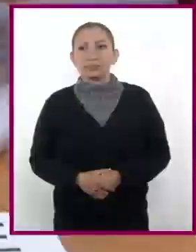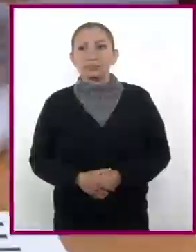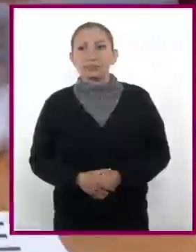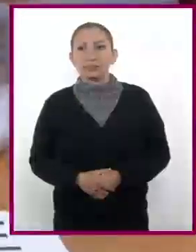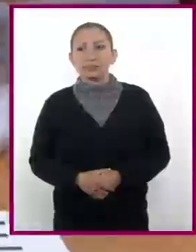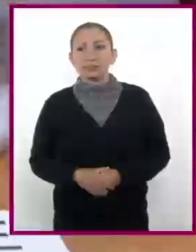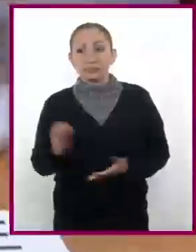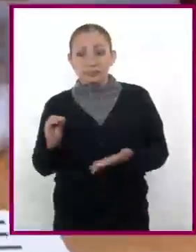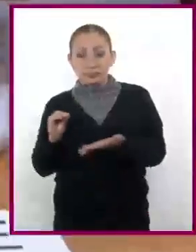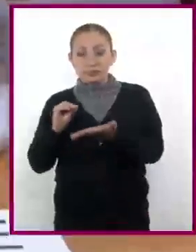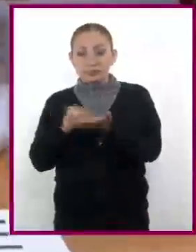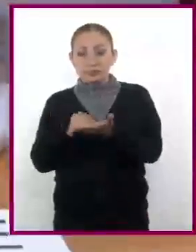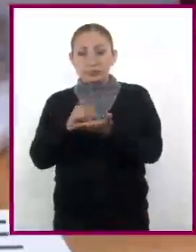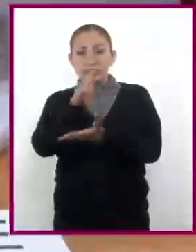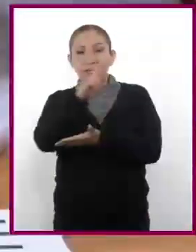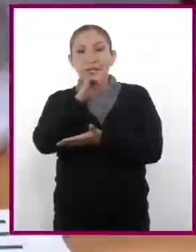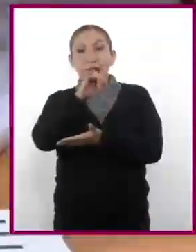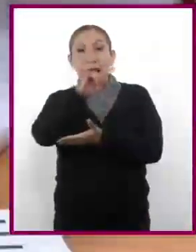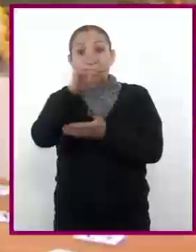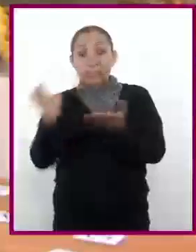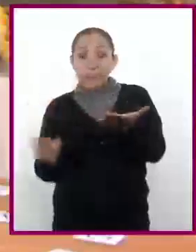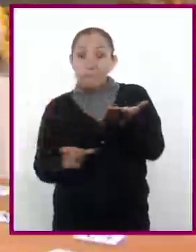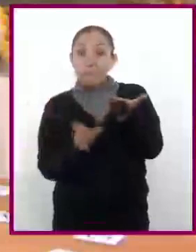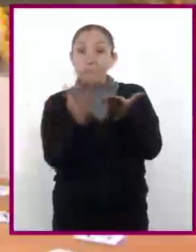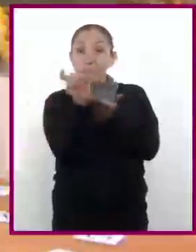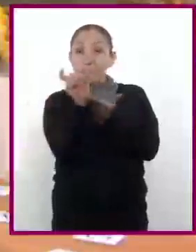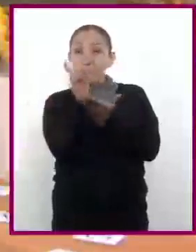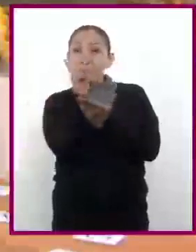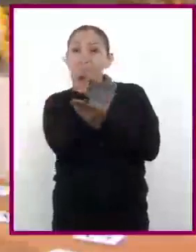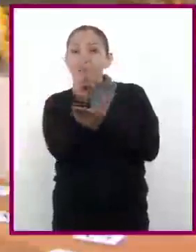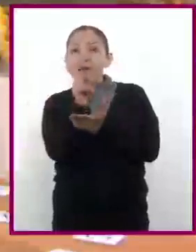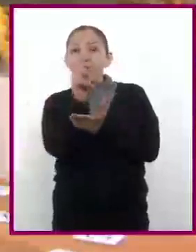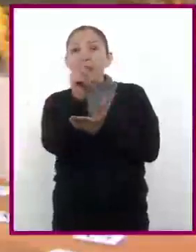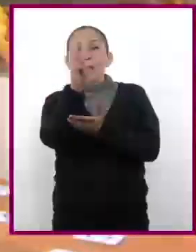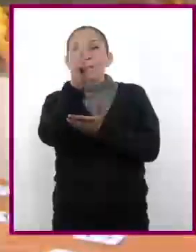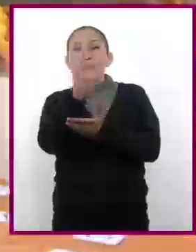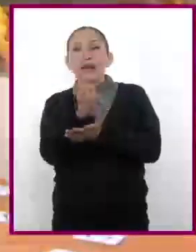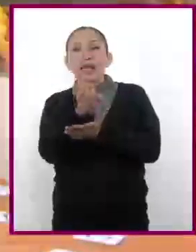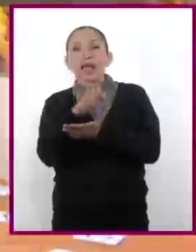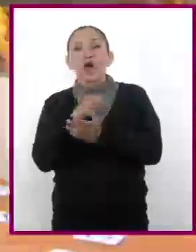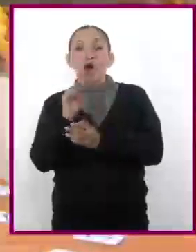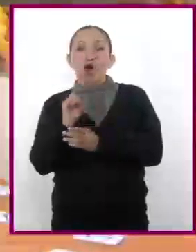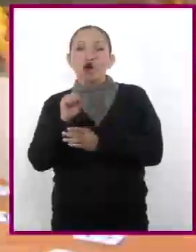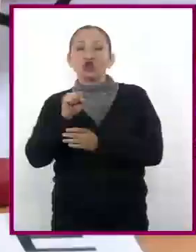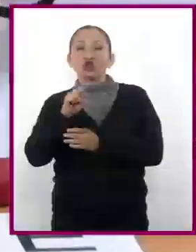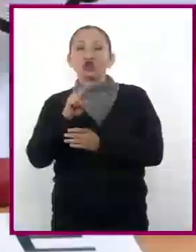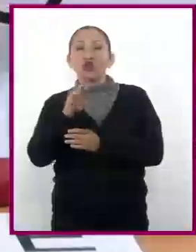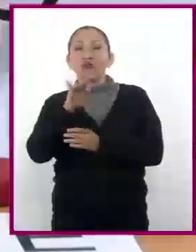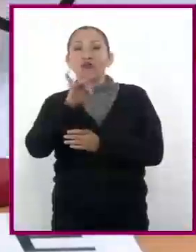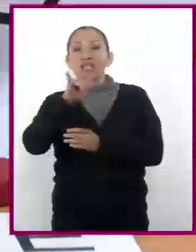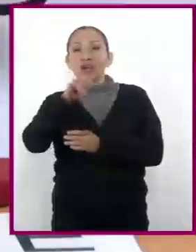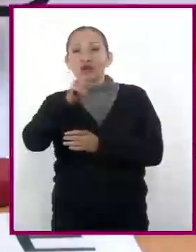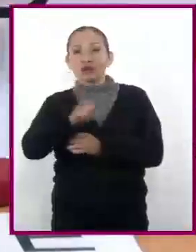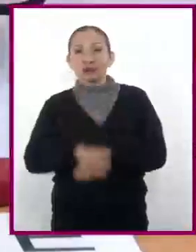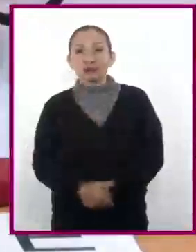los complementos de la raíz de la palabra, que son los prefijos y sufijos.